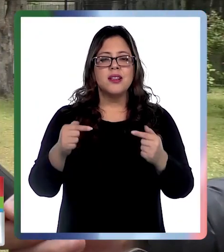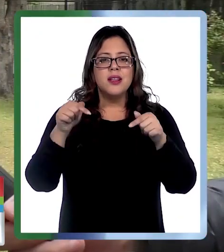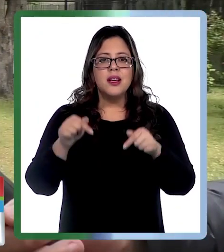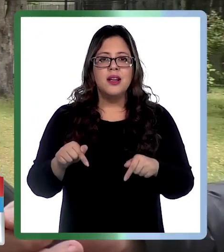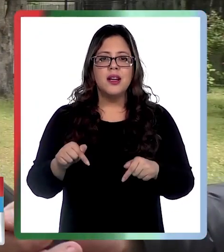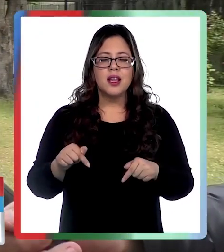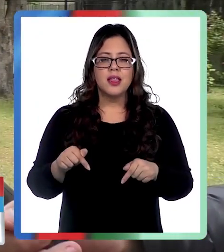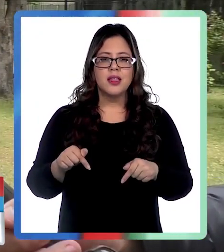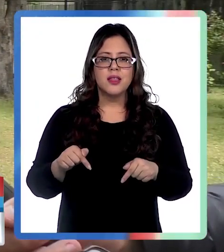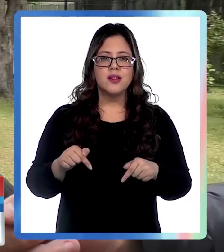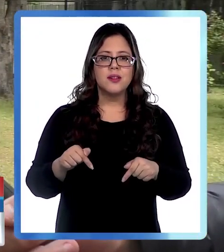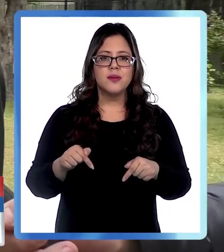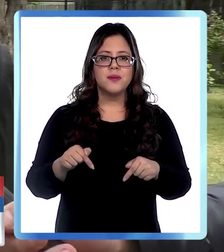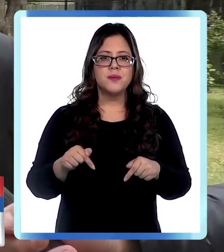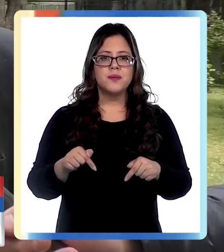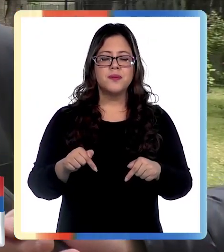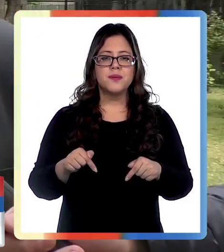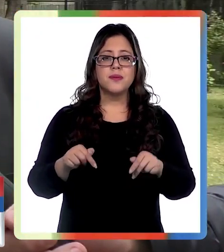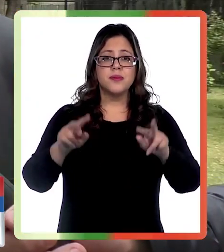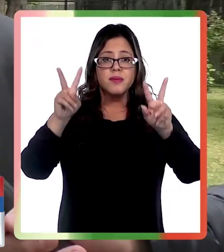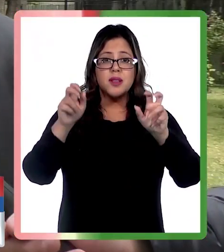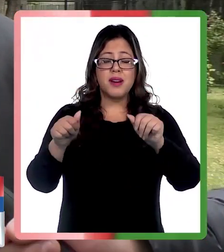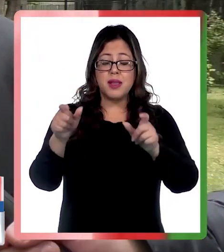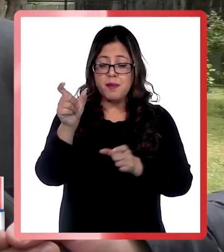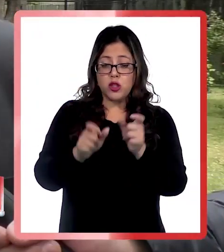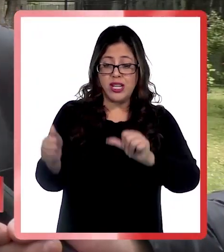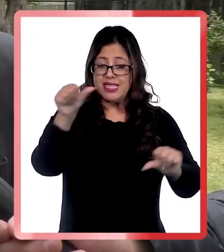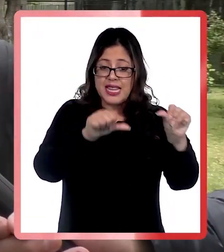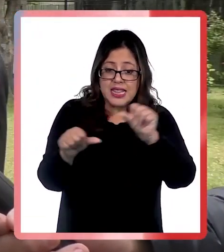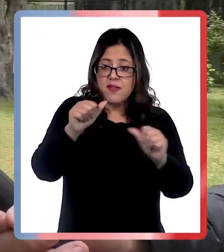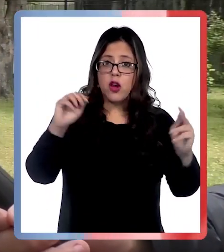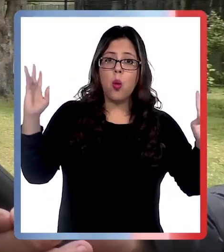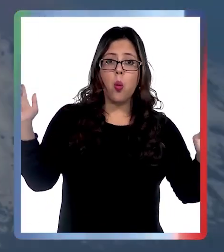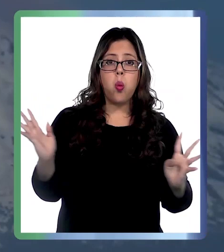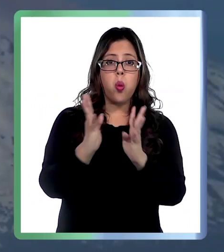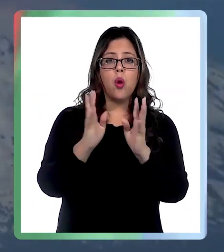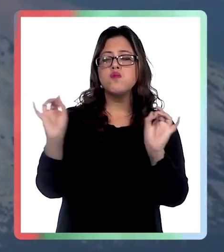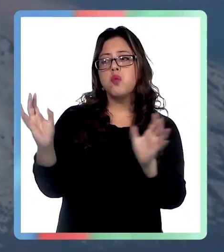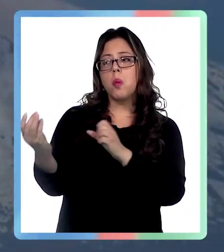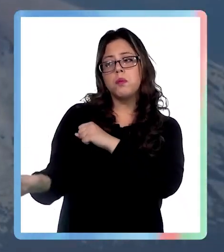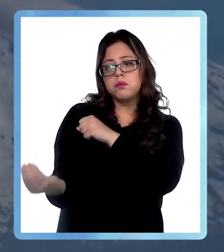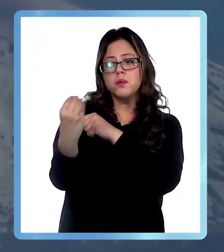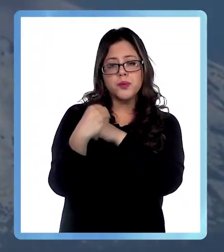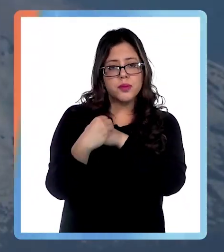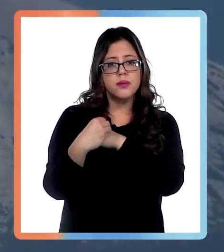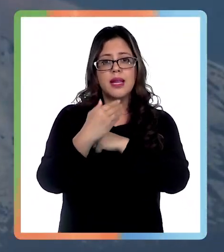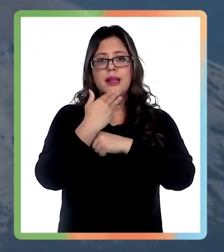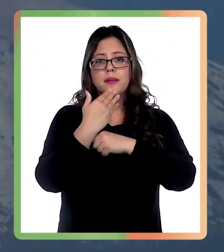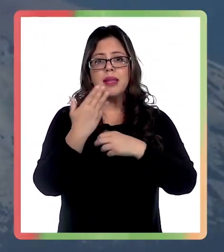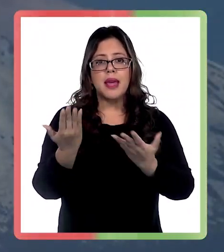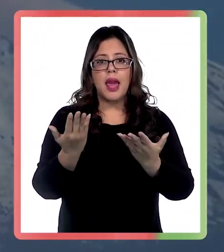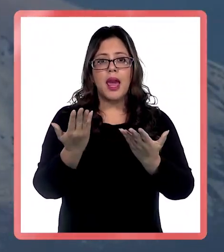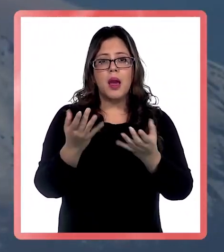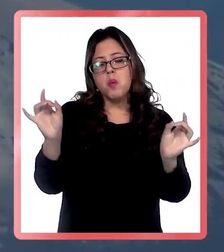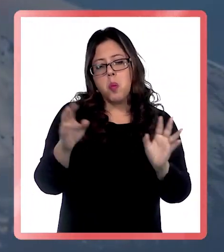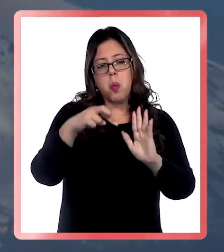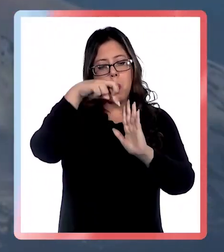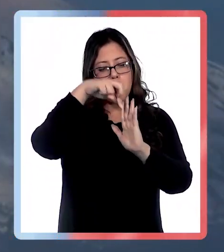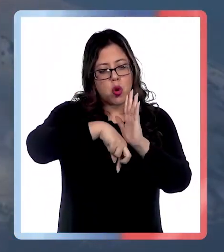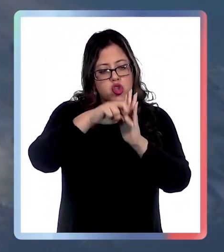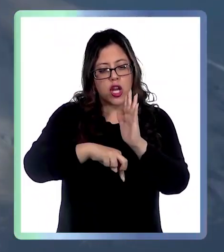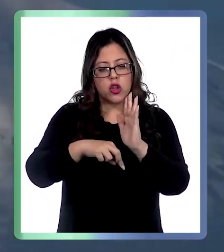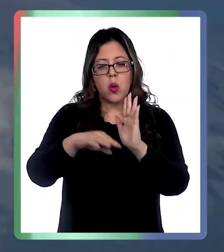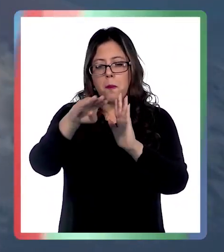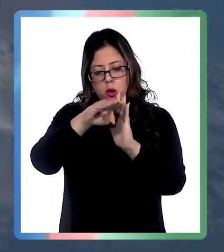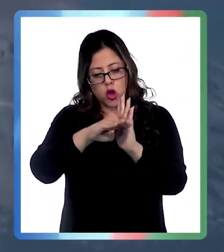las conclusiones de que esto científicos puedan llegar acá y dejarnos A lo mejor algunas recomendaciones y levantar